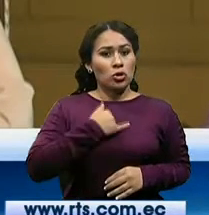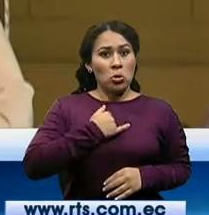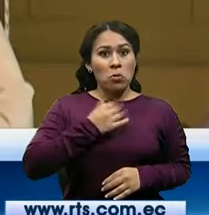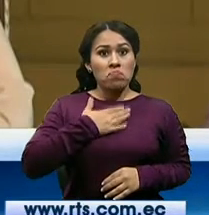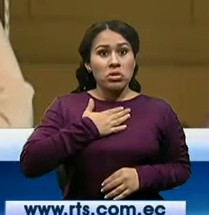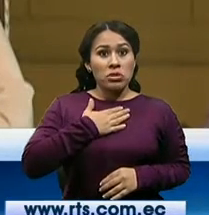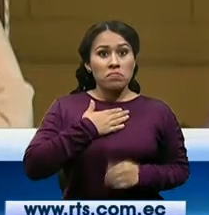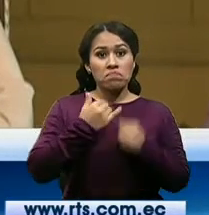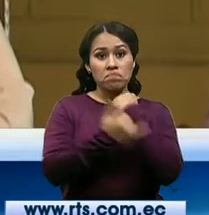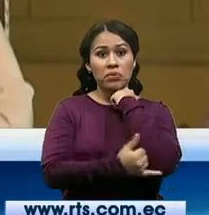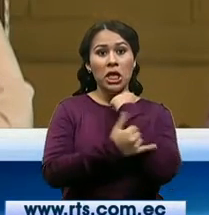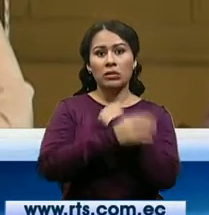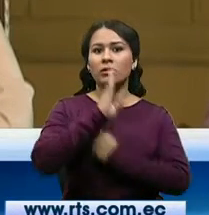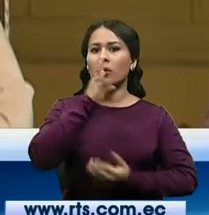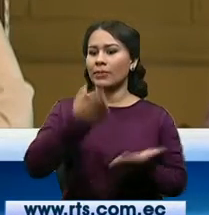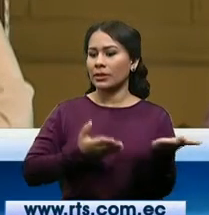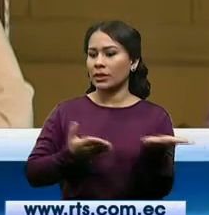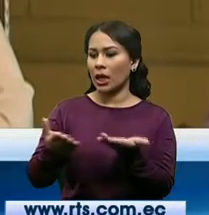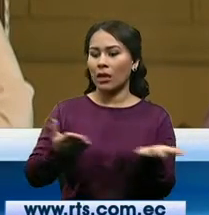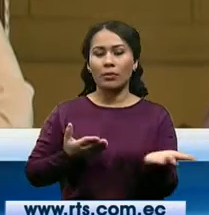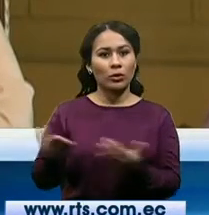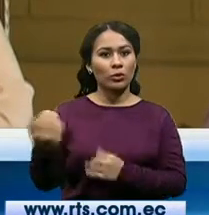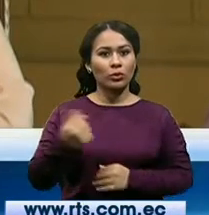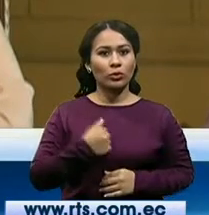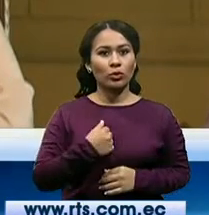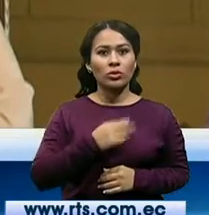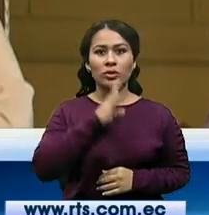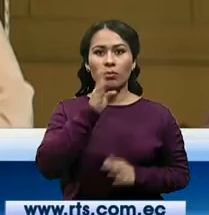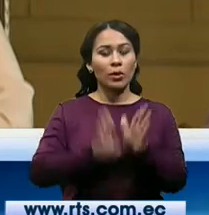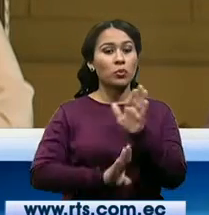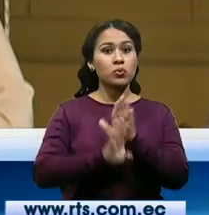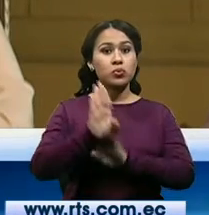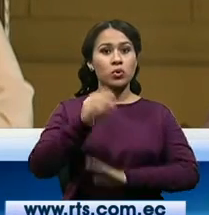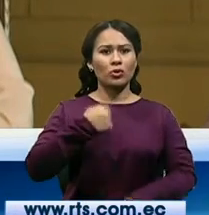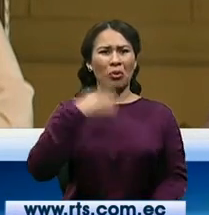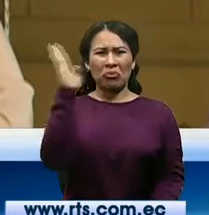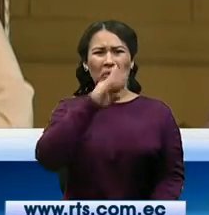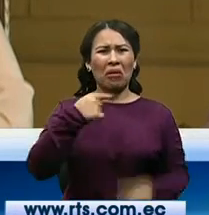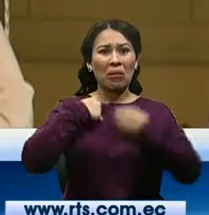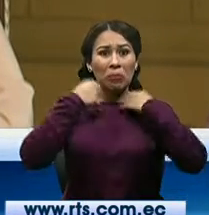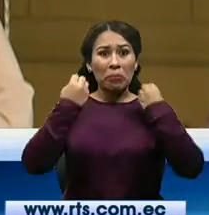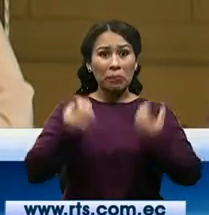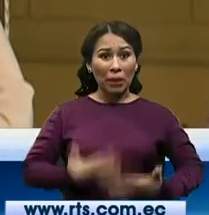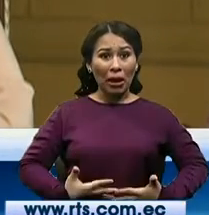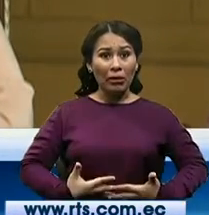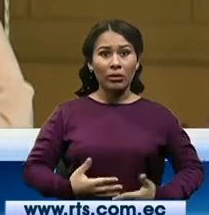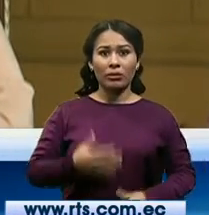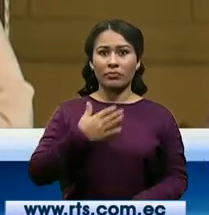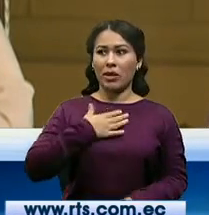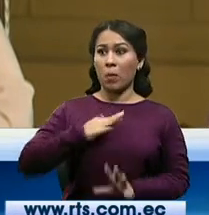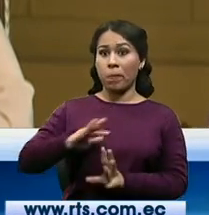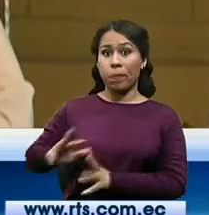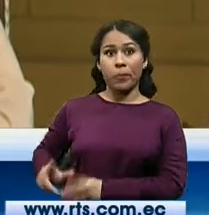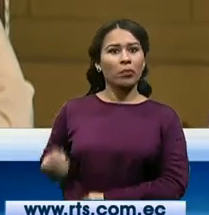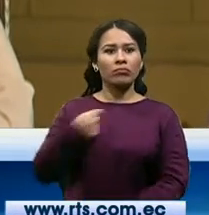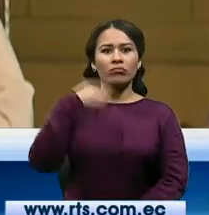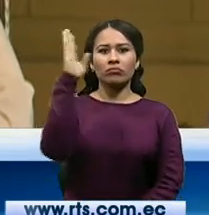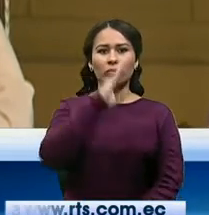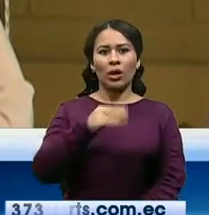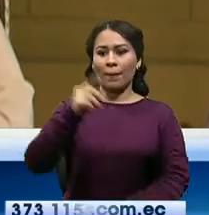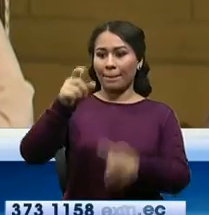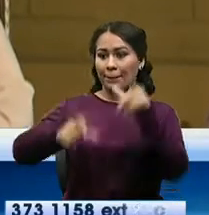país. Nunca salí de una función fracasado y mucho menos acusado de actos dolosos. La